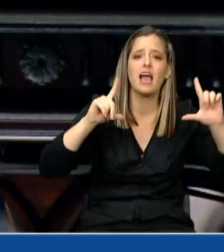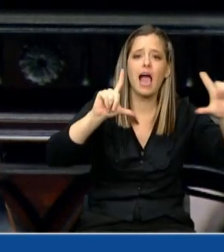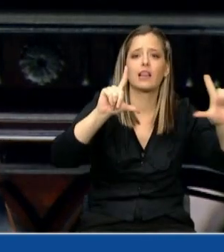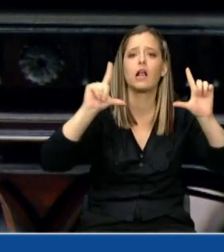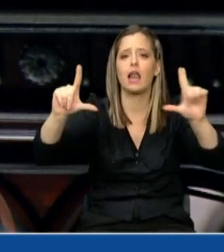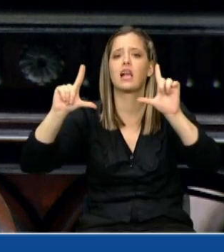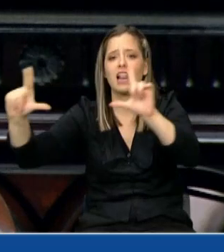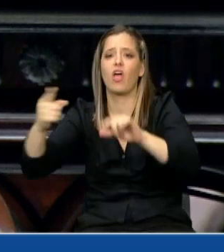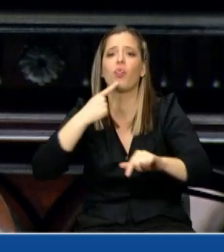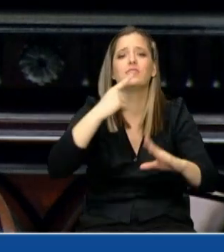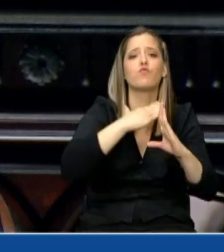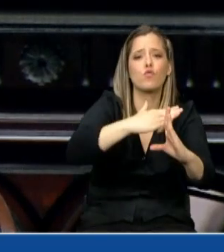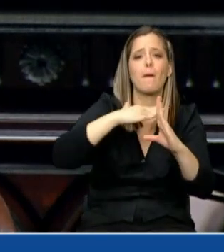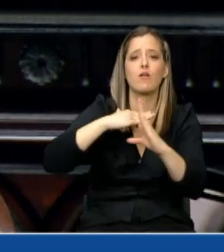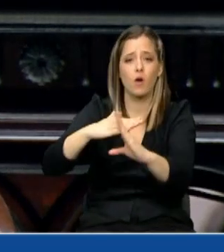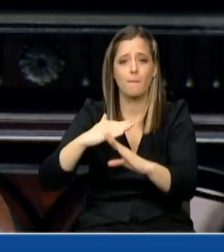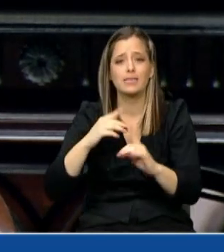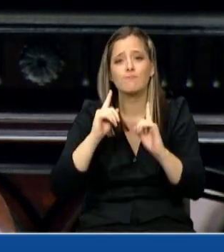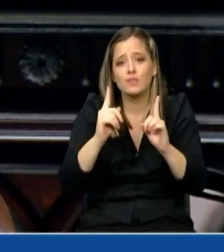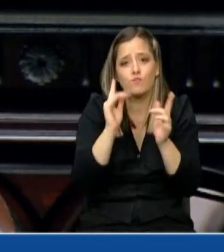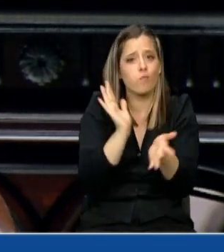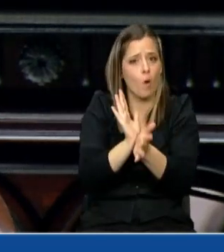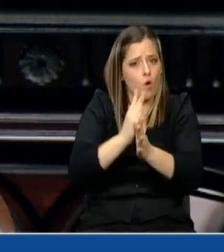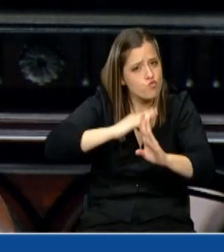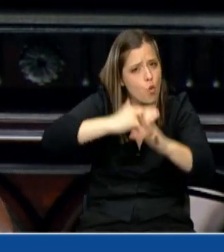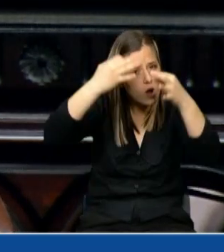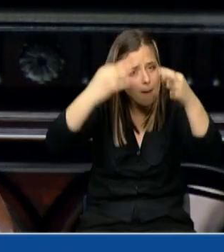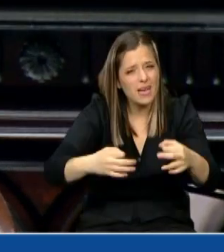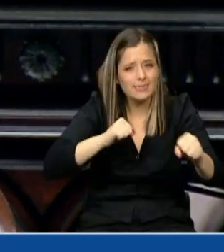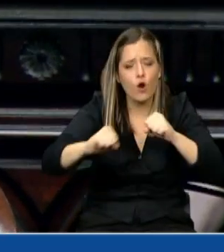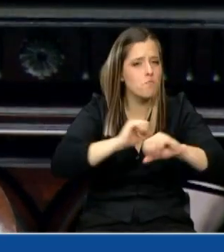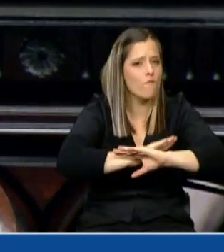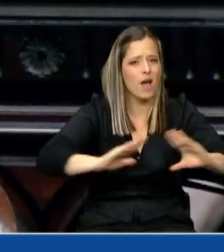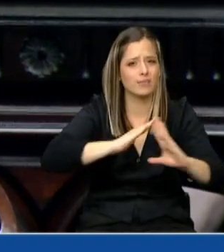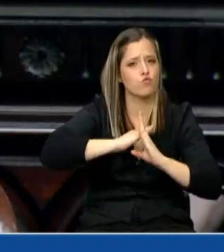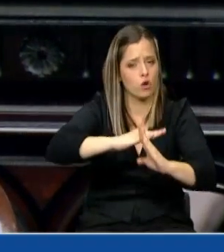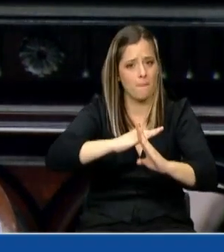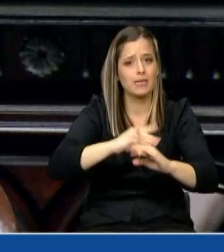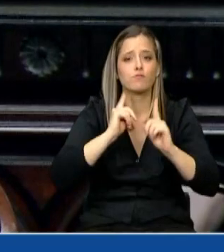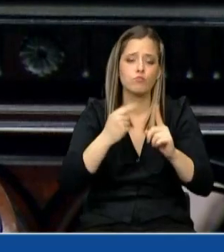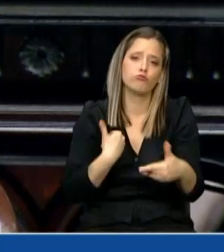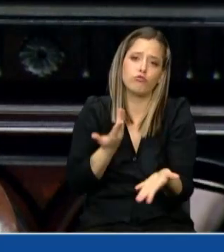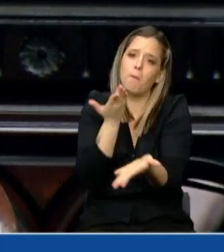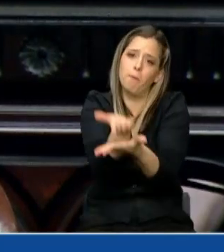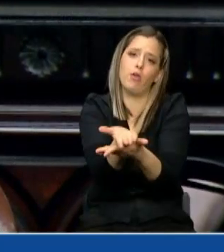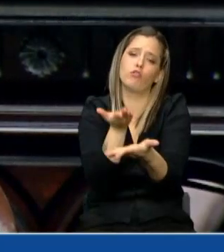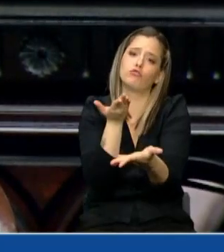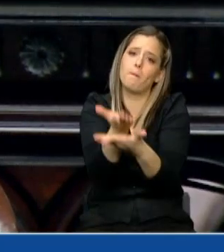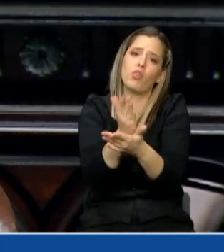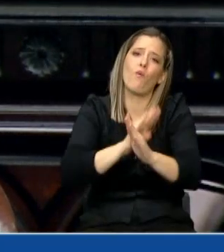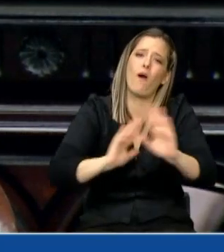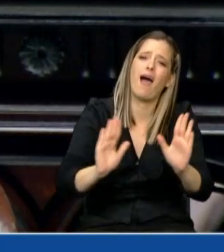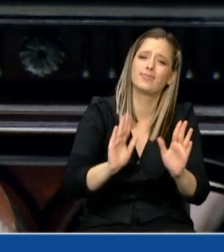de enfrente, planteándolo también como un nunca más al terrorismo, es que solicito que no se ensucie